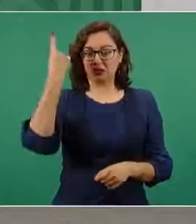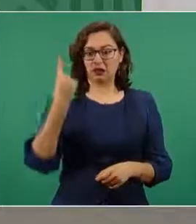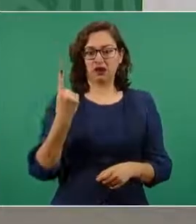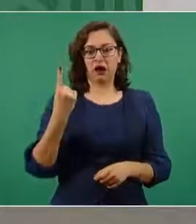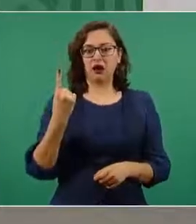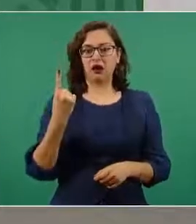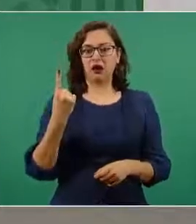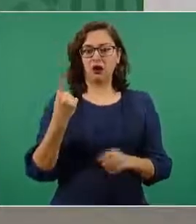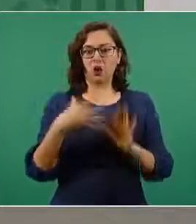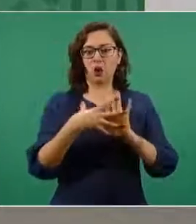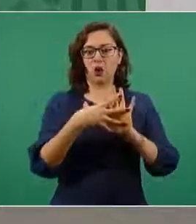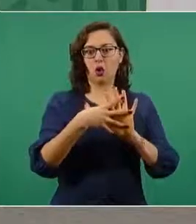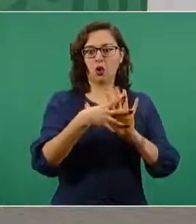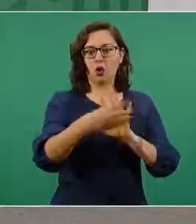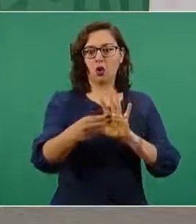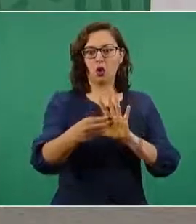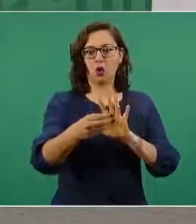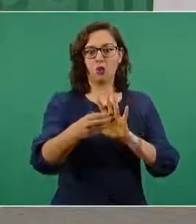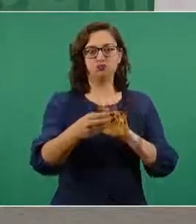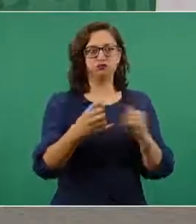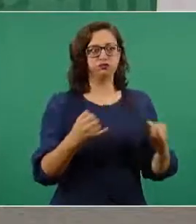sobre todo al Estado